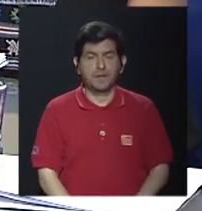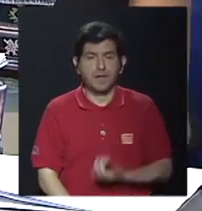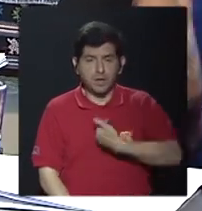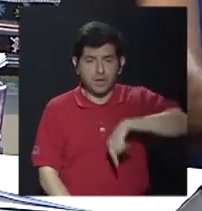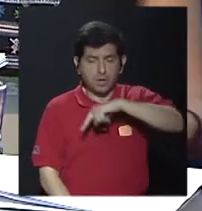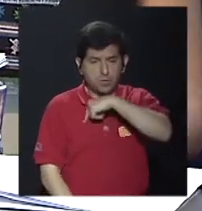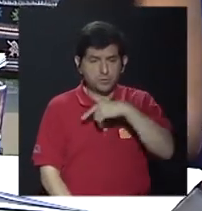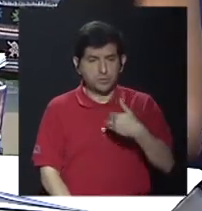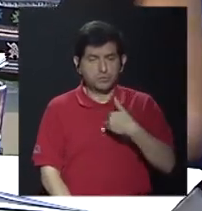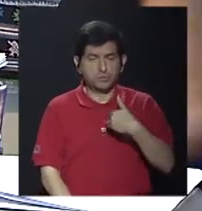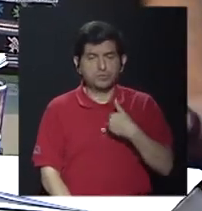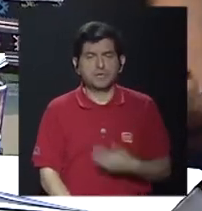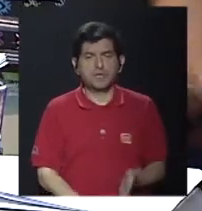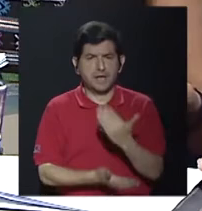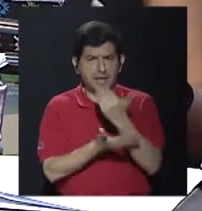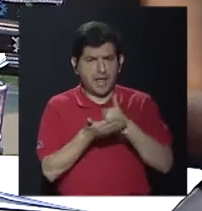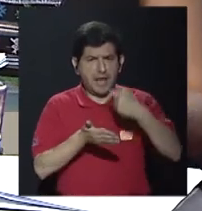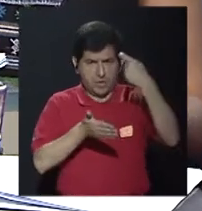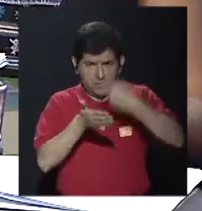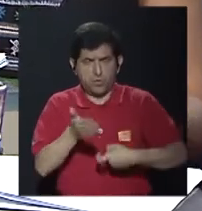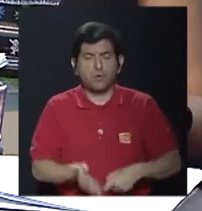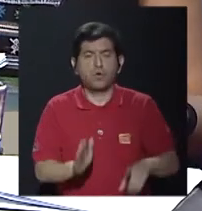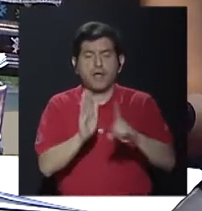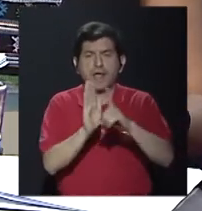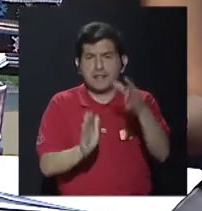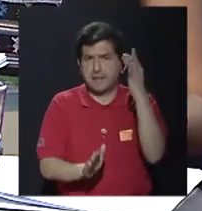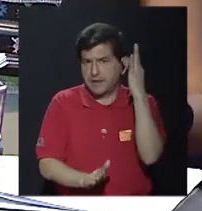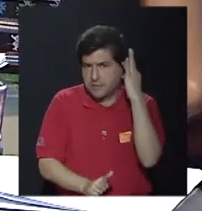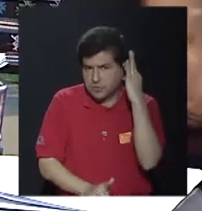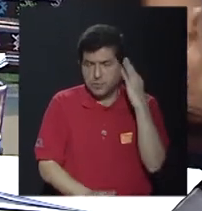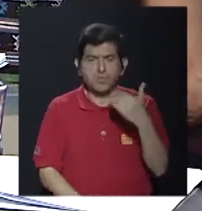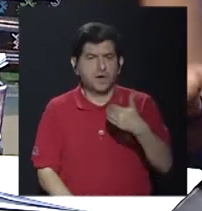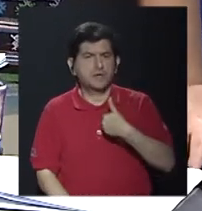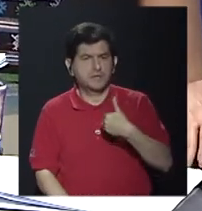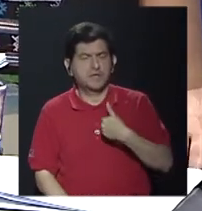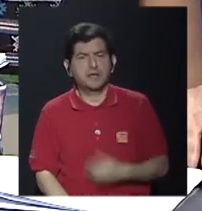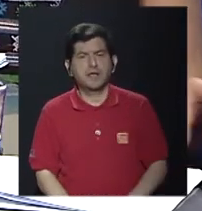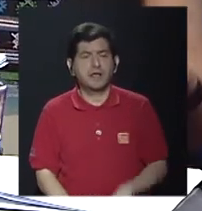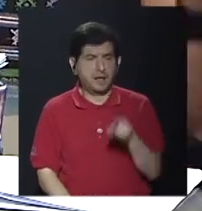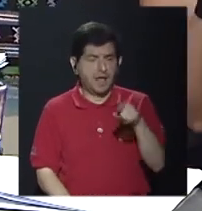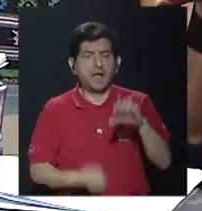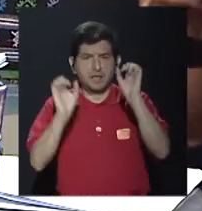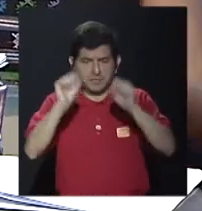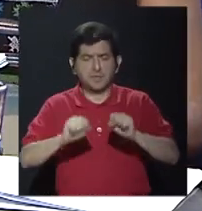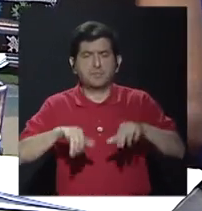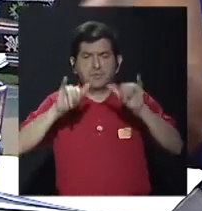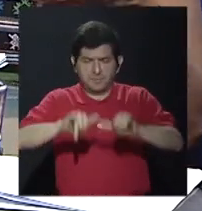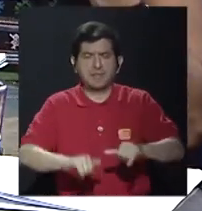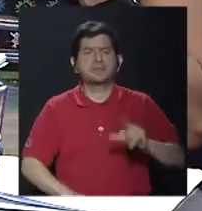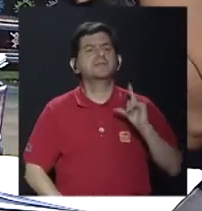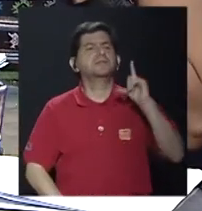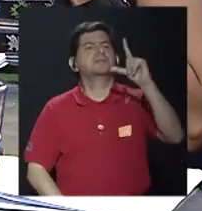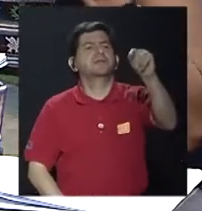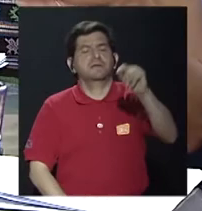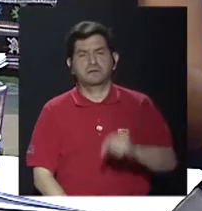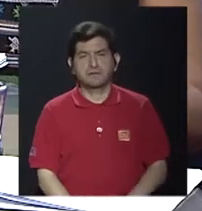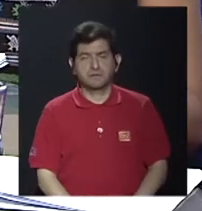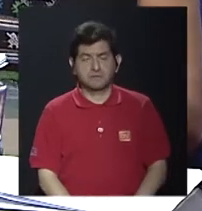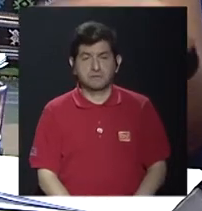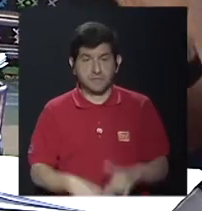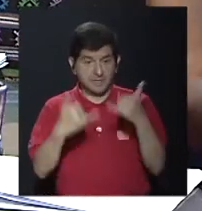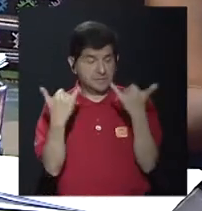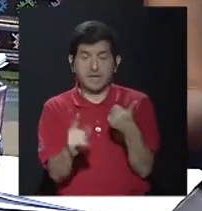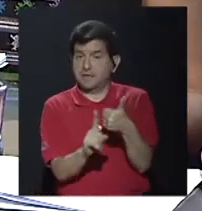por ejemplo algo contundente y es el derecho de las mujeres a ser mujeres rurales, por ejemplo, ¿verdad? Solo ese